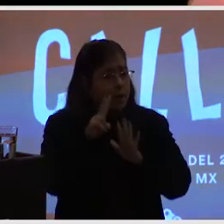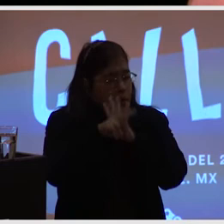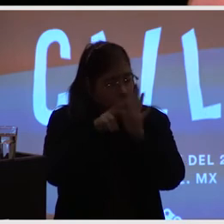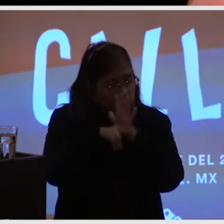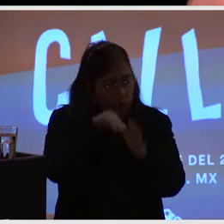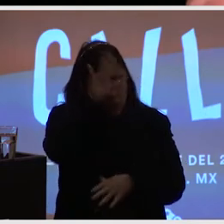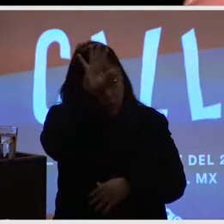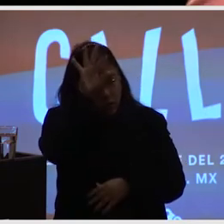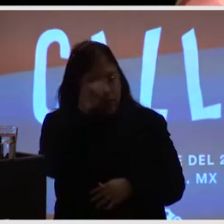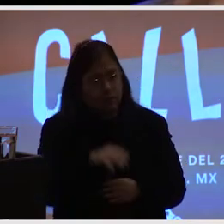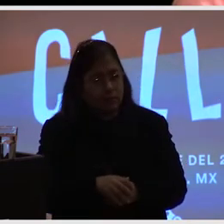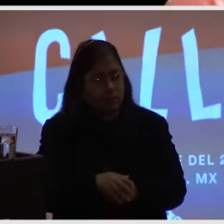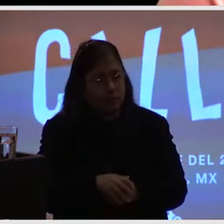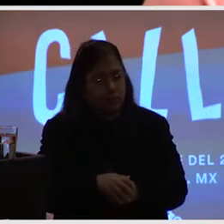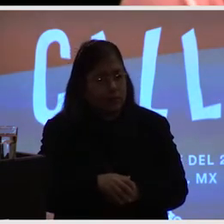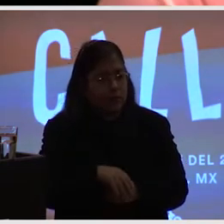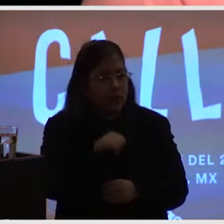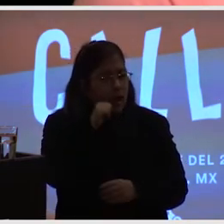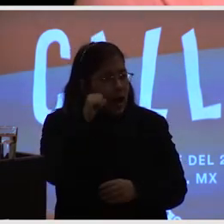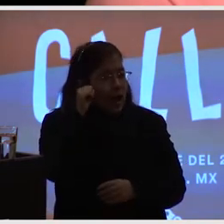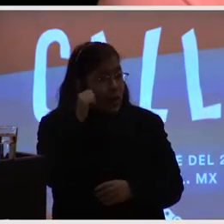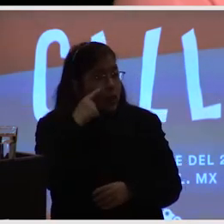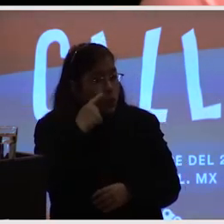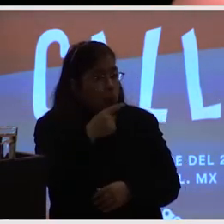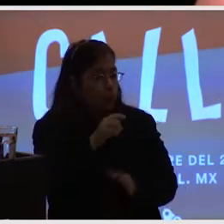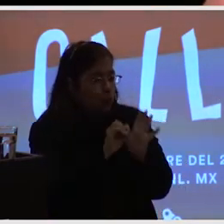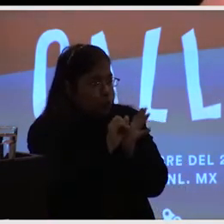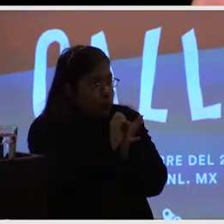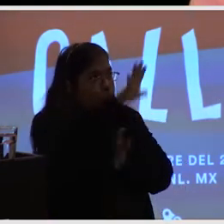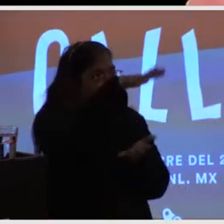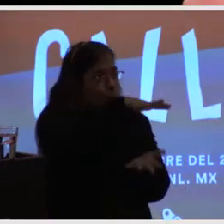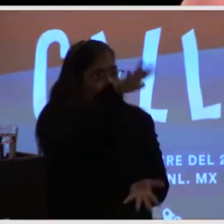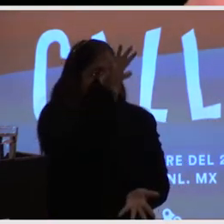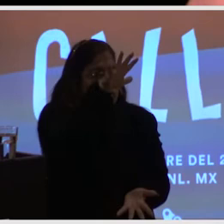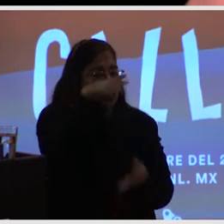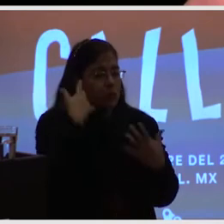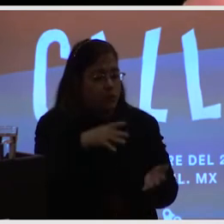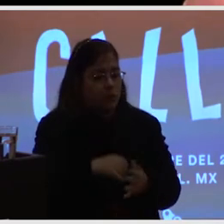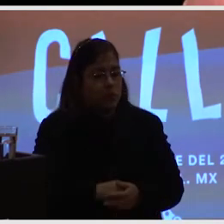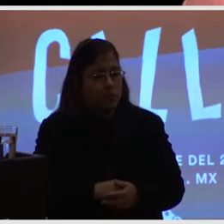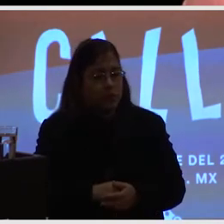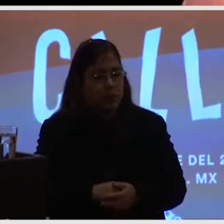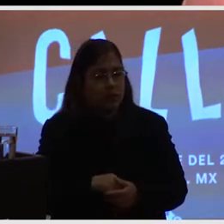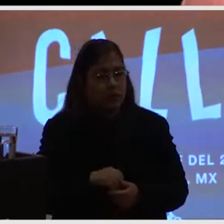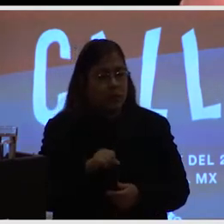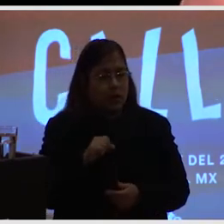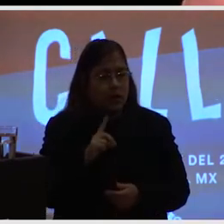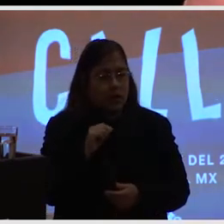monterrey ayer la pantalla está de la proyección documentales era de videodromo y